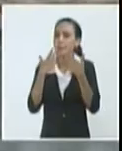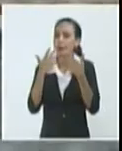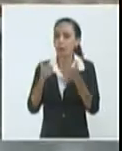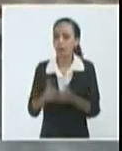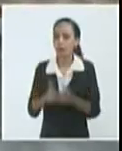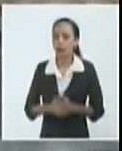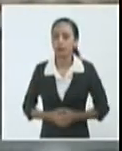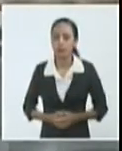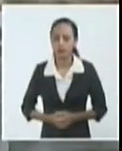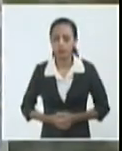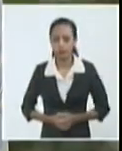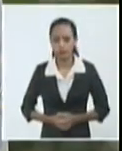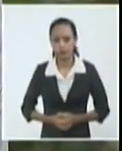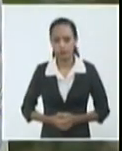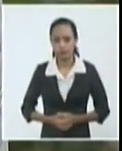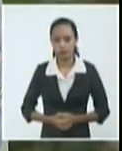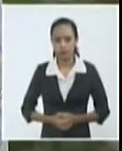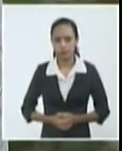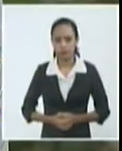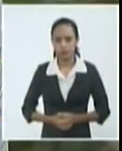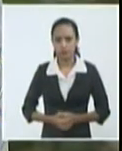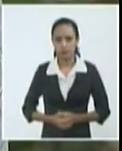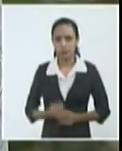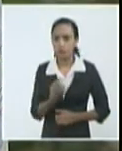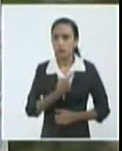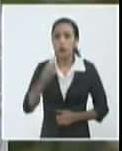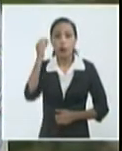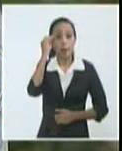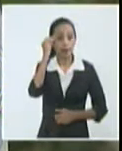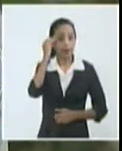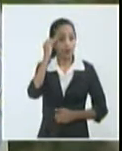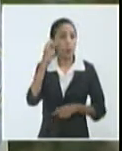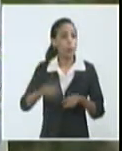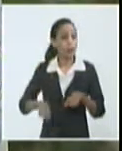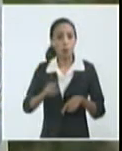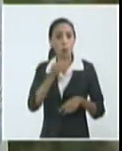que perfeccionar. Hemos aprendido, pero no podemos confiarnos